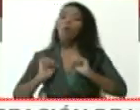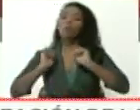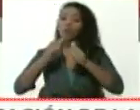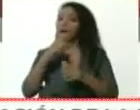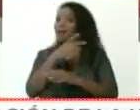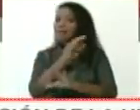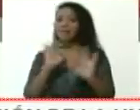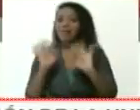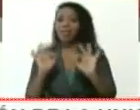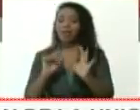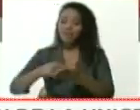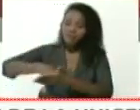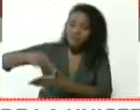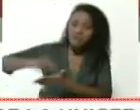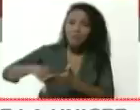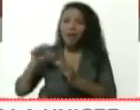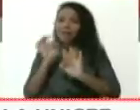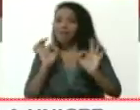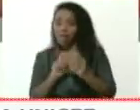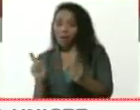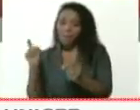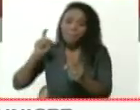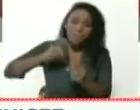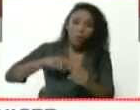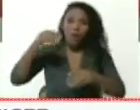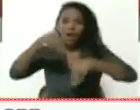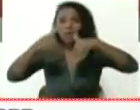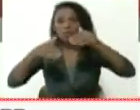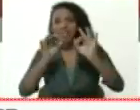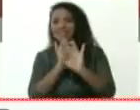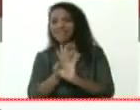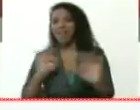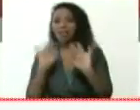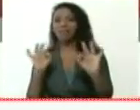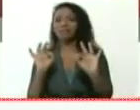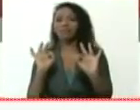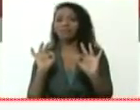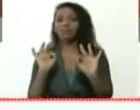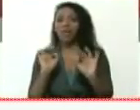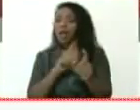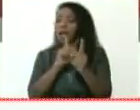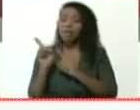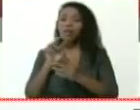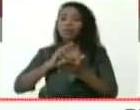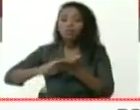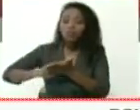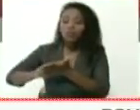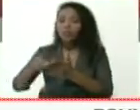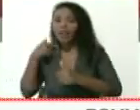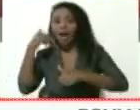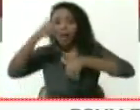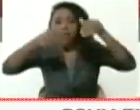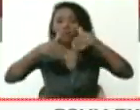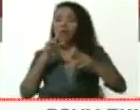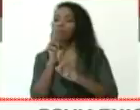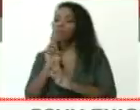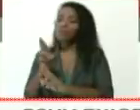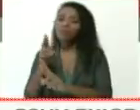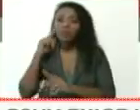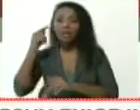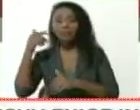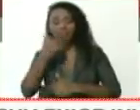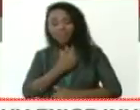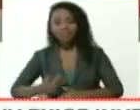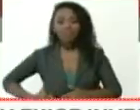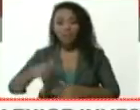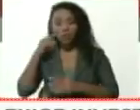firmaron, no se registraron para las elecciones, desconocieron el resultado de las elecciones presidenciales y esperaron